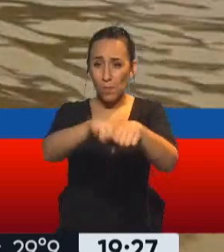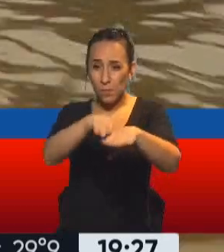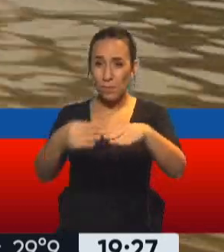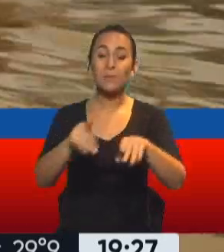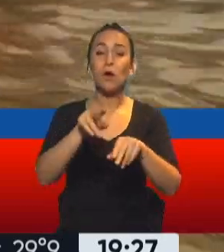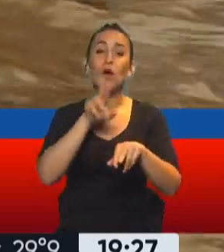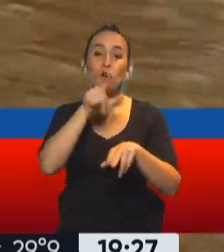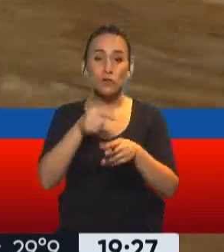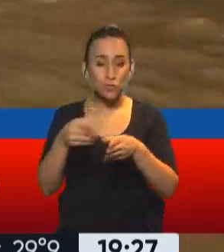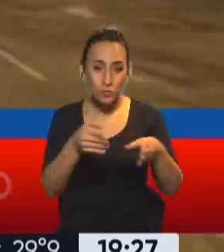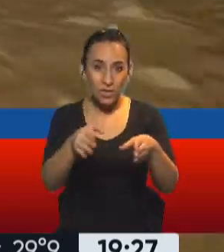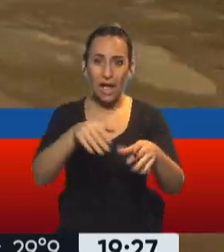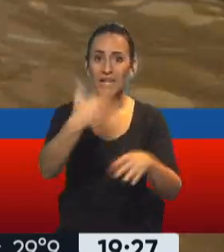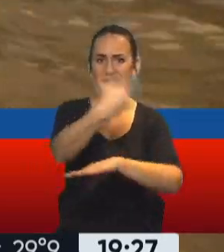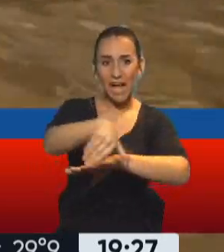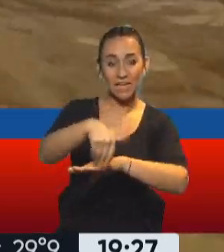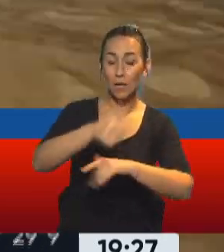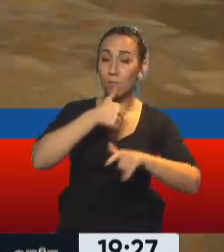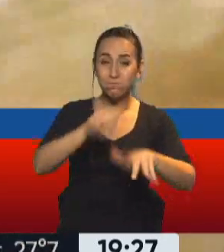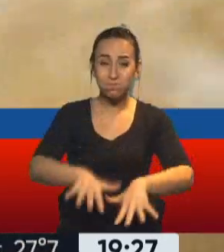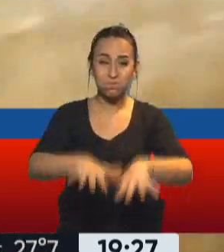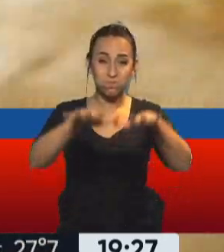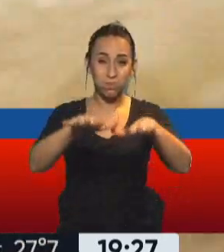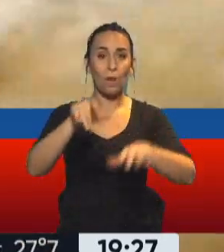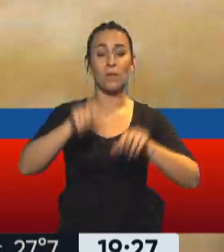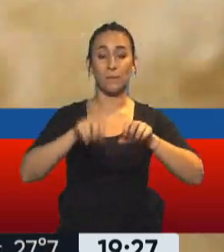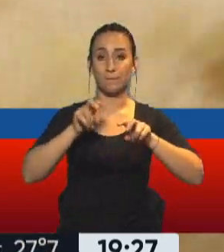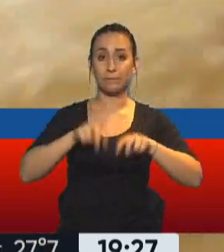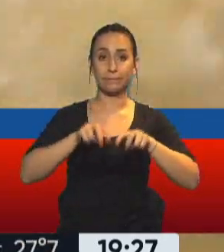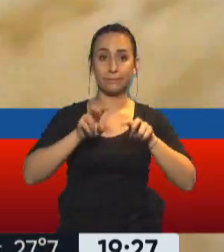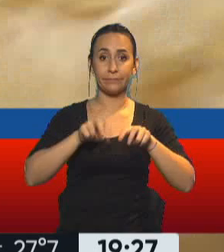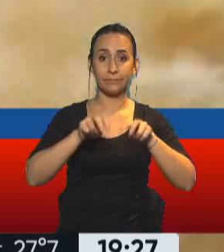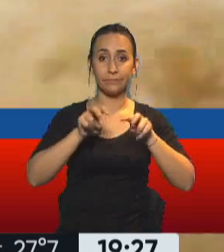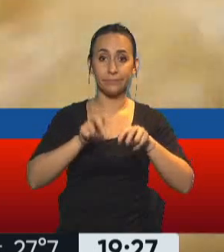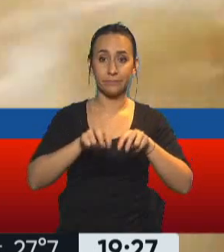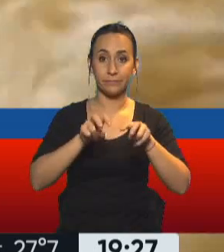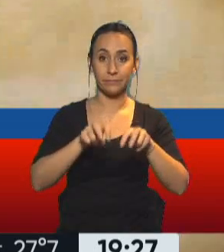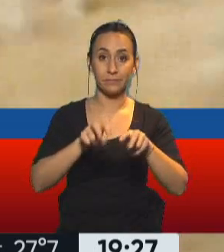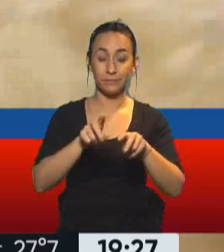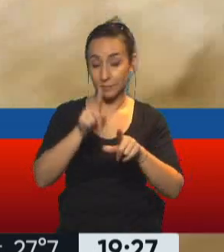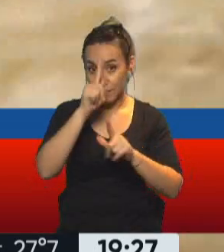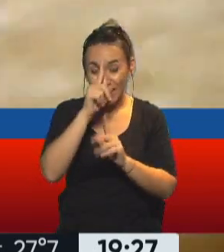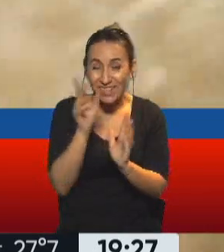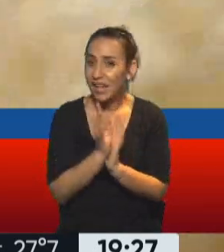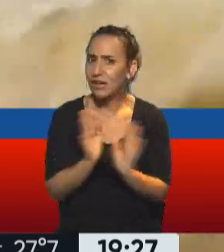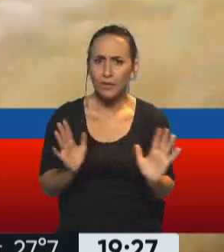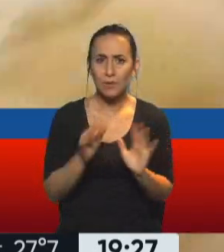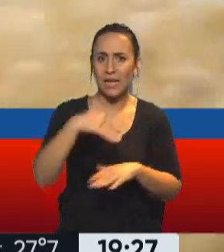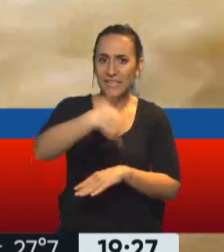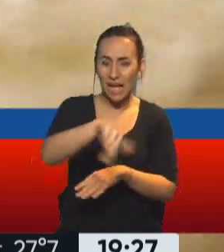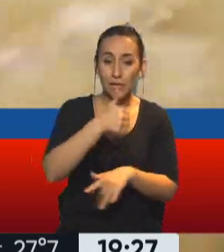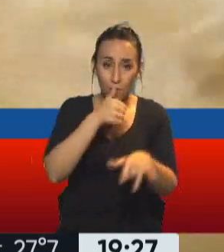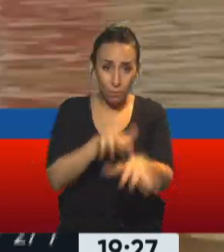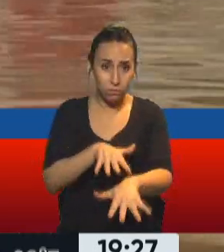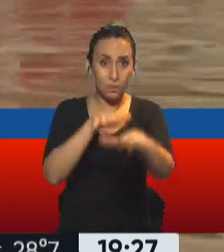carreteras completamente inundadas, y la gente observando. Impactantes las imágenes de las calles cubiertas de agua, el subte